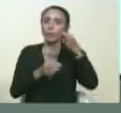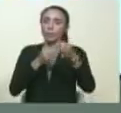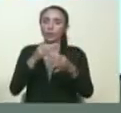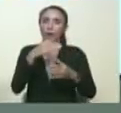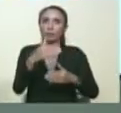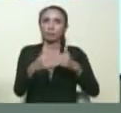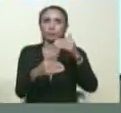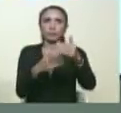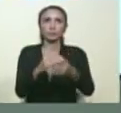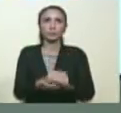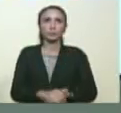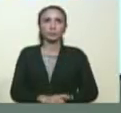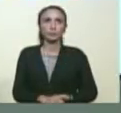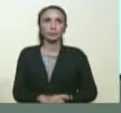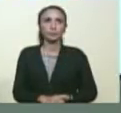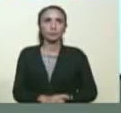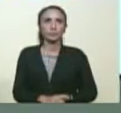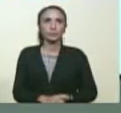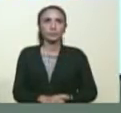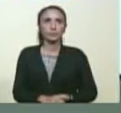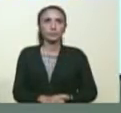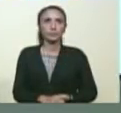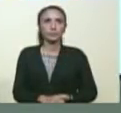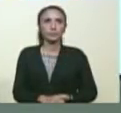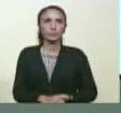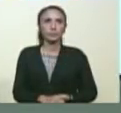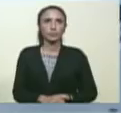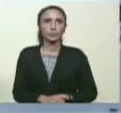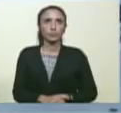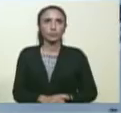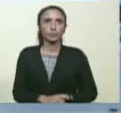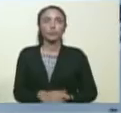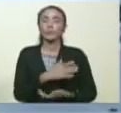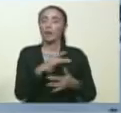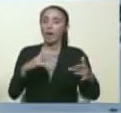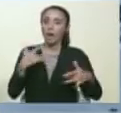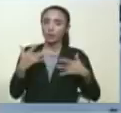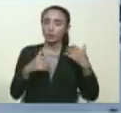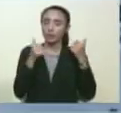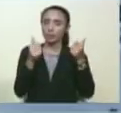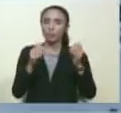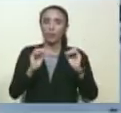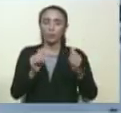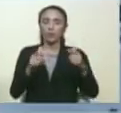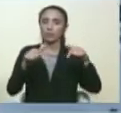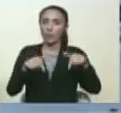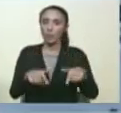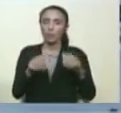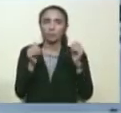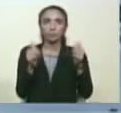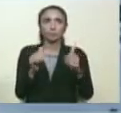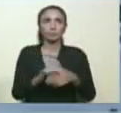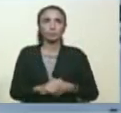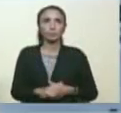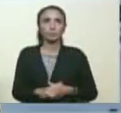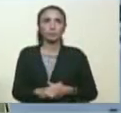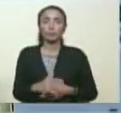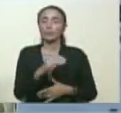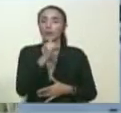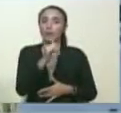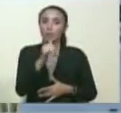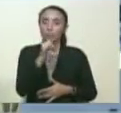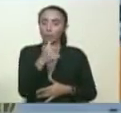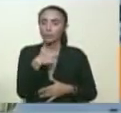aplicando. Bueno, camarada, buena jornada empieza hoy. Además de los anuncios que he